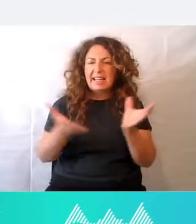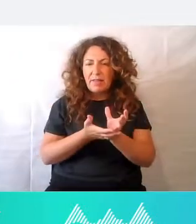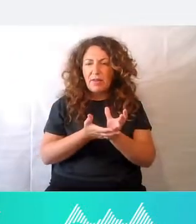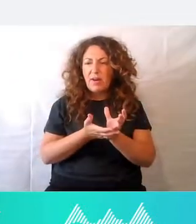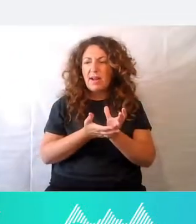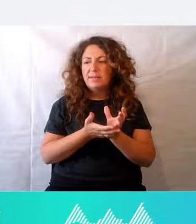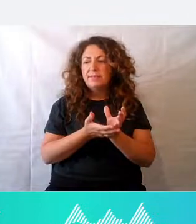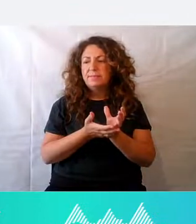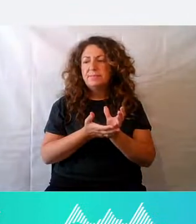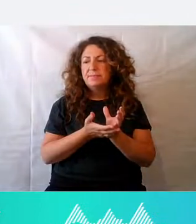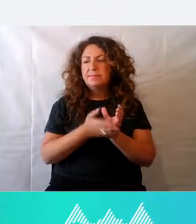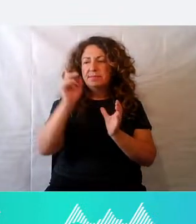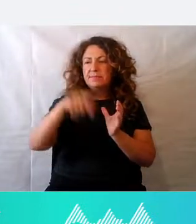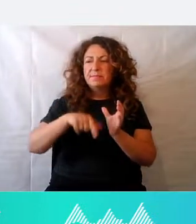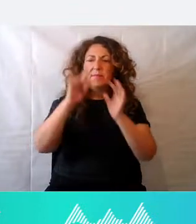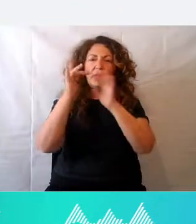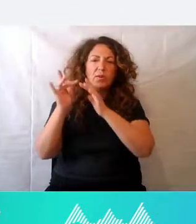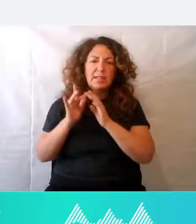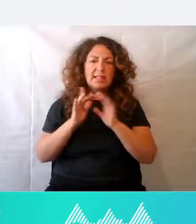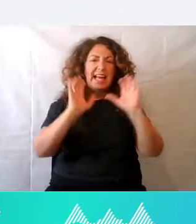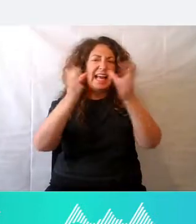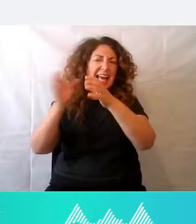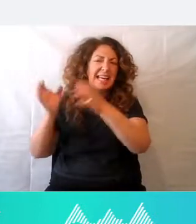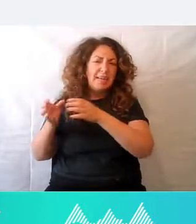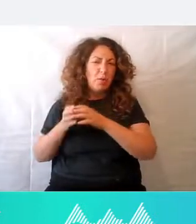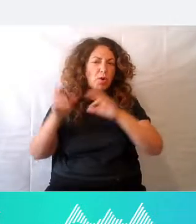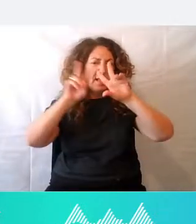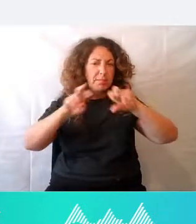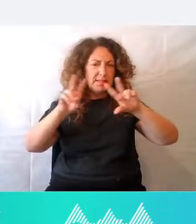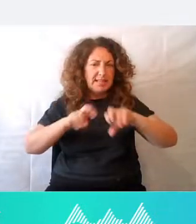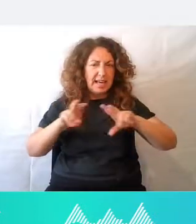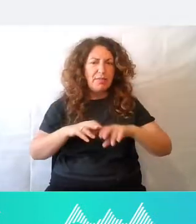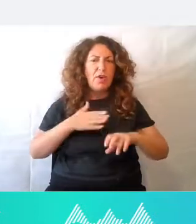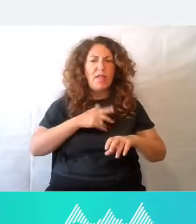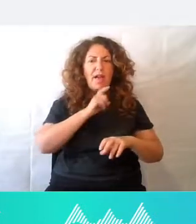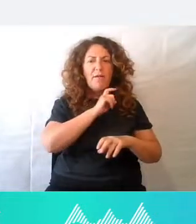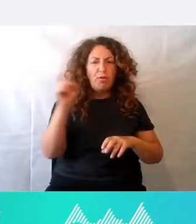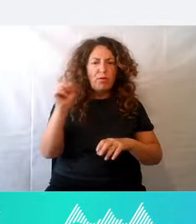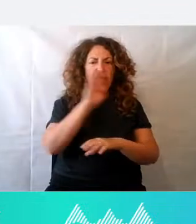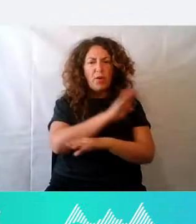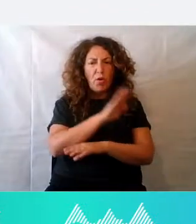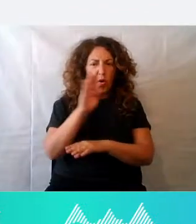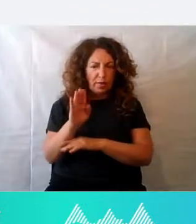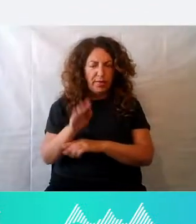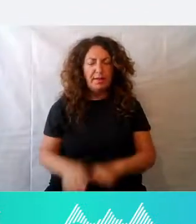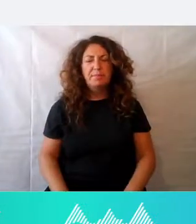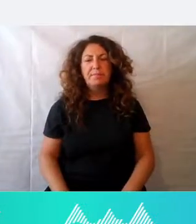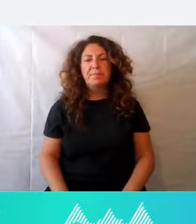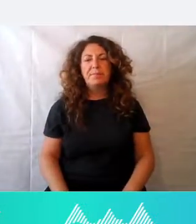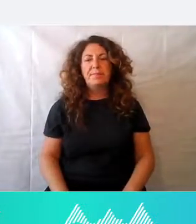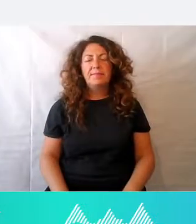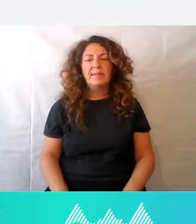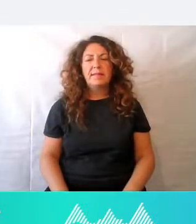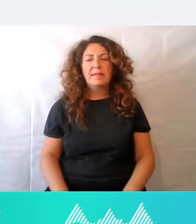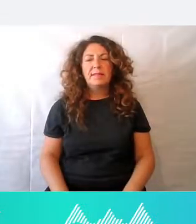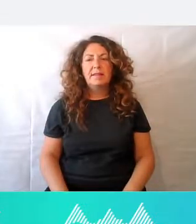en contacto con los equipos de investigación y desarrollo de la fundación once ha sido activísima por